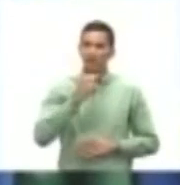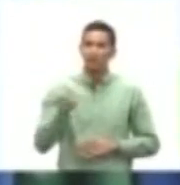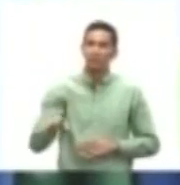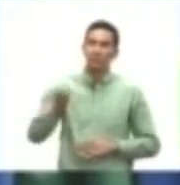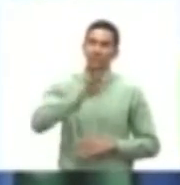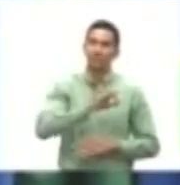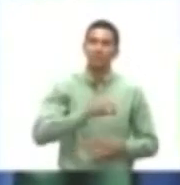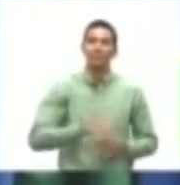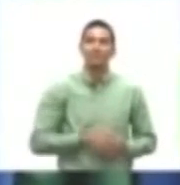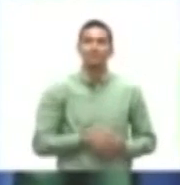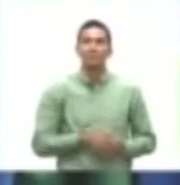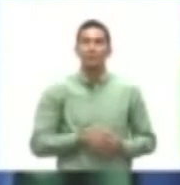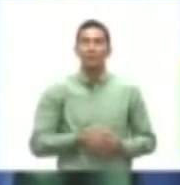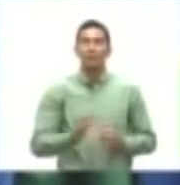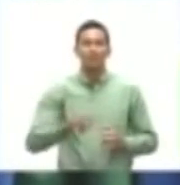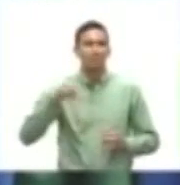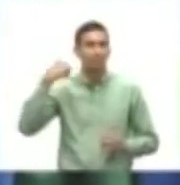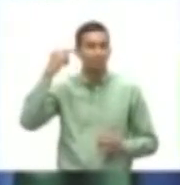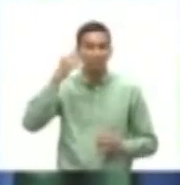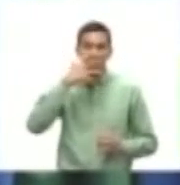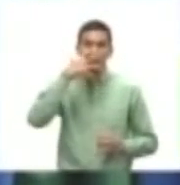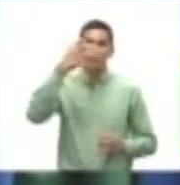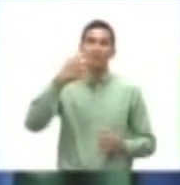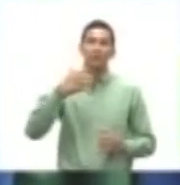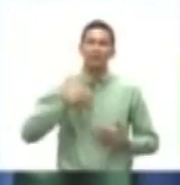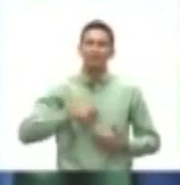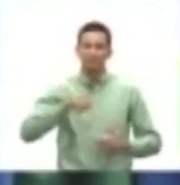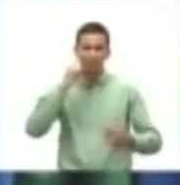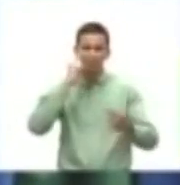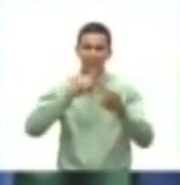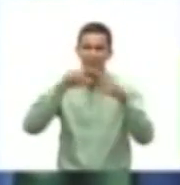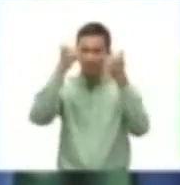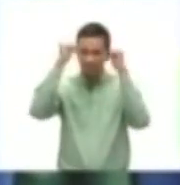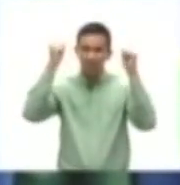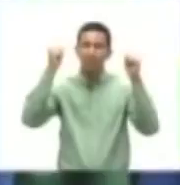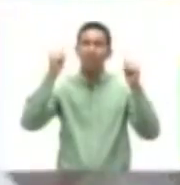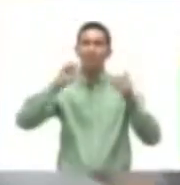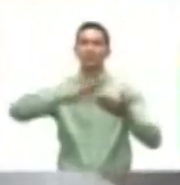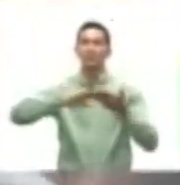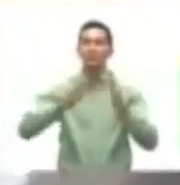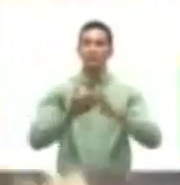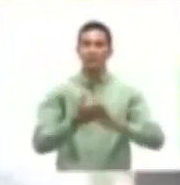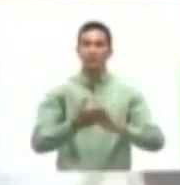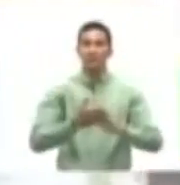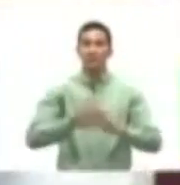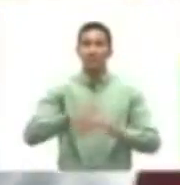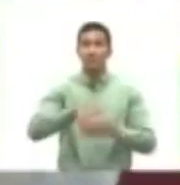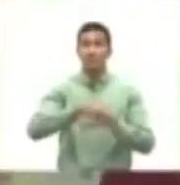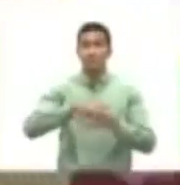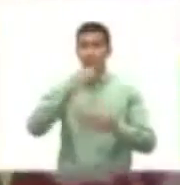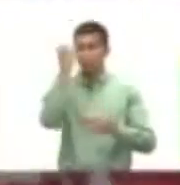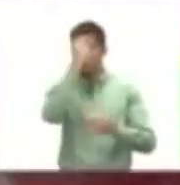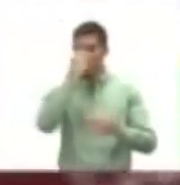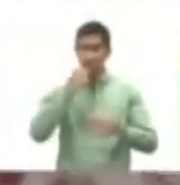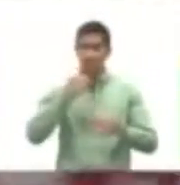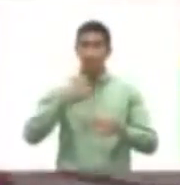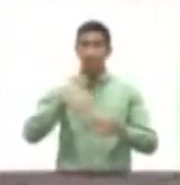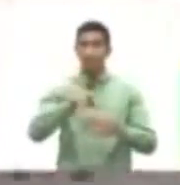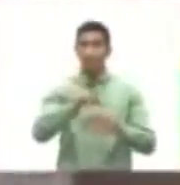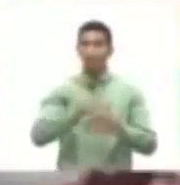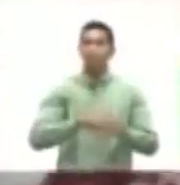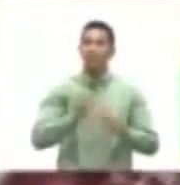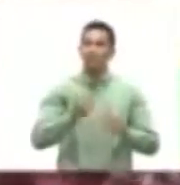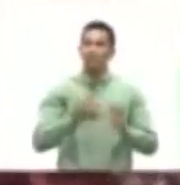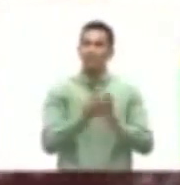momento histórico y quiero que mi carnaval sea de paz. Soledad, Distrito Especial de Paz. Nicole Pájaro Rolando es la nueva reina